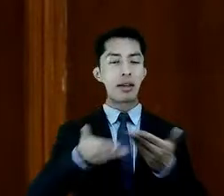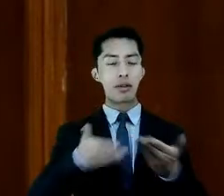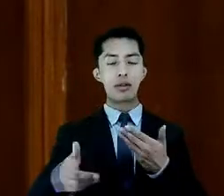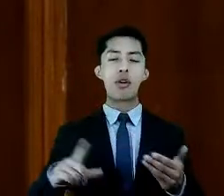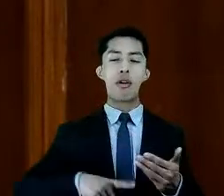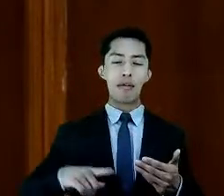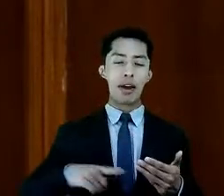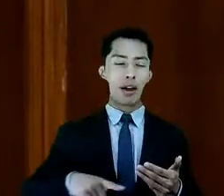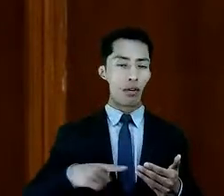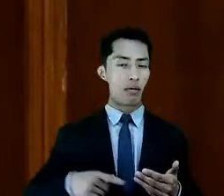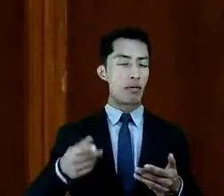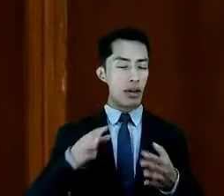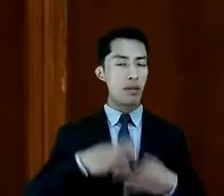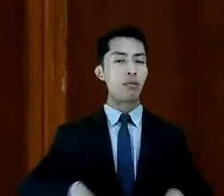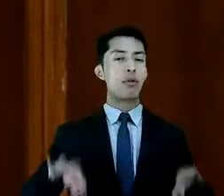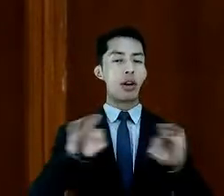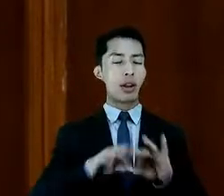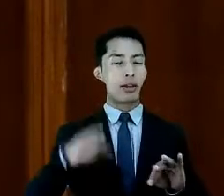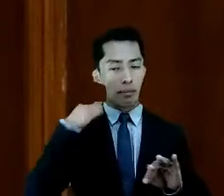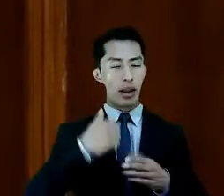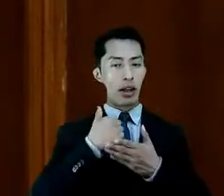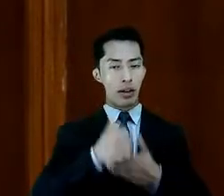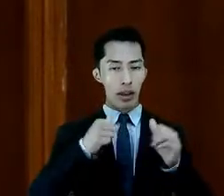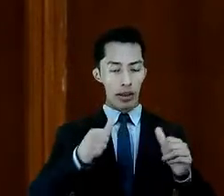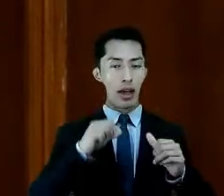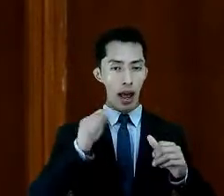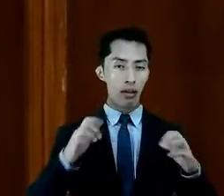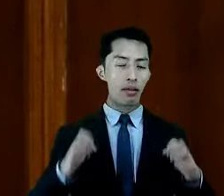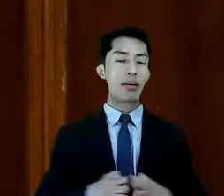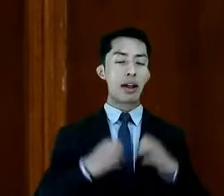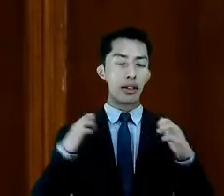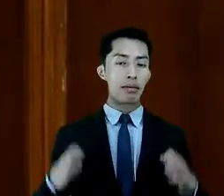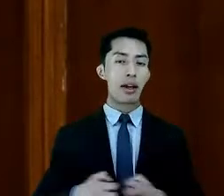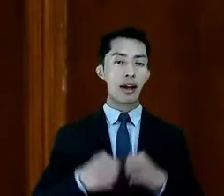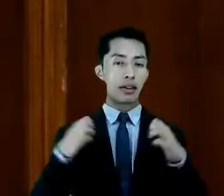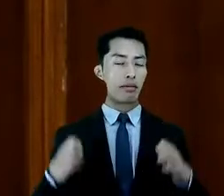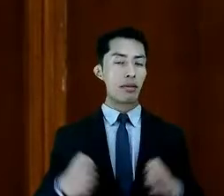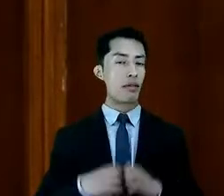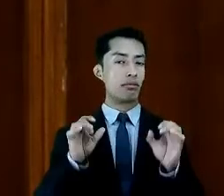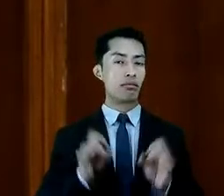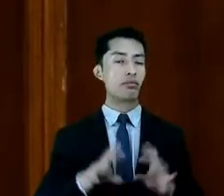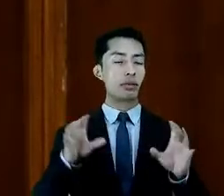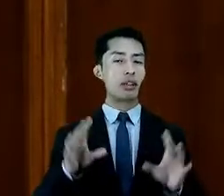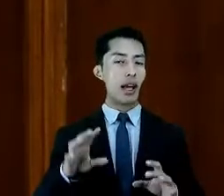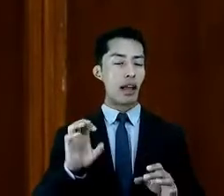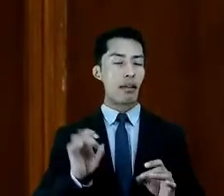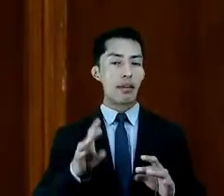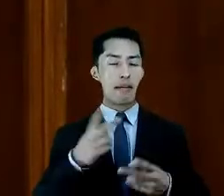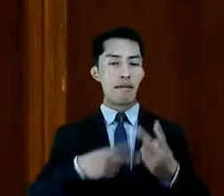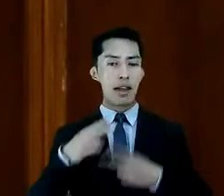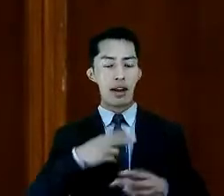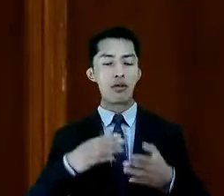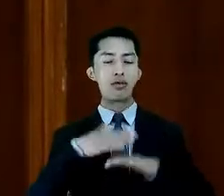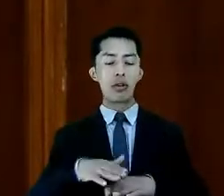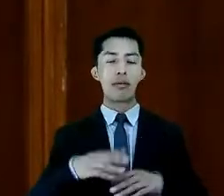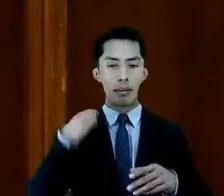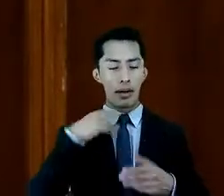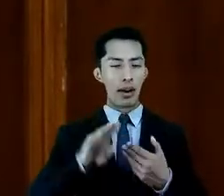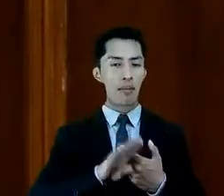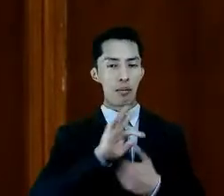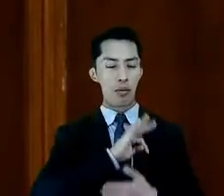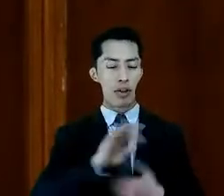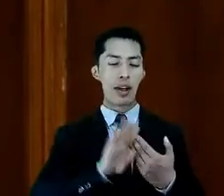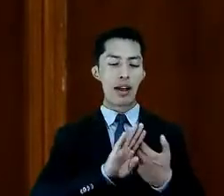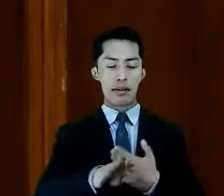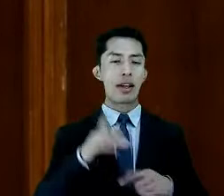público fundamental en la atención de emergencias, preponderantemente especializado en las labores de prevención